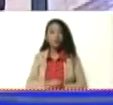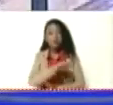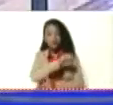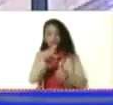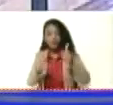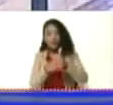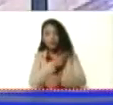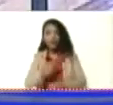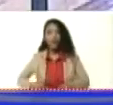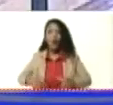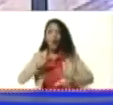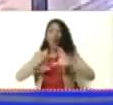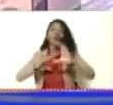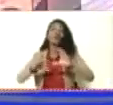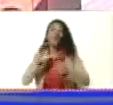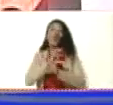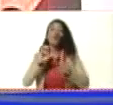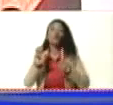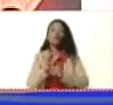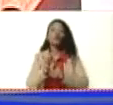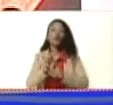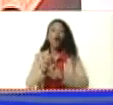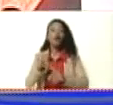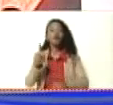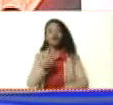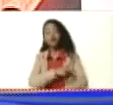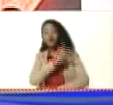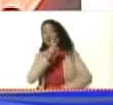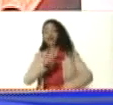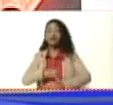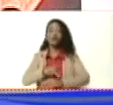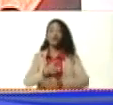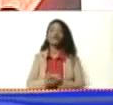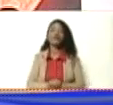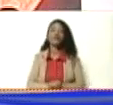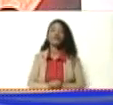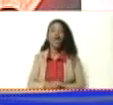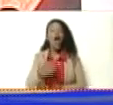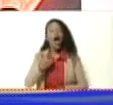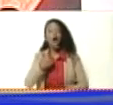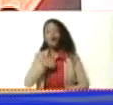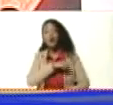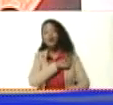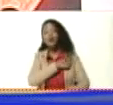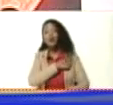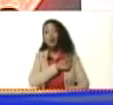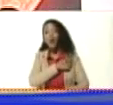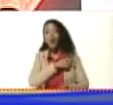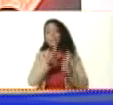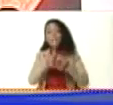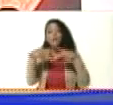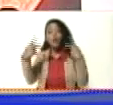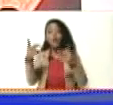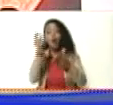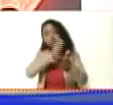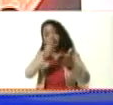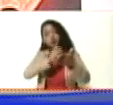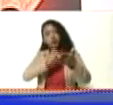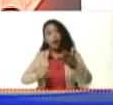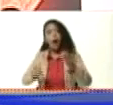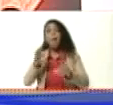vicepresidente de Comunicación y Cultura, el poeta Alfred Nazaret, y a nuestro periodista, escritor, ministro de